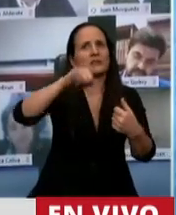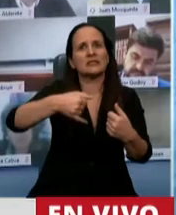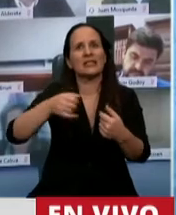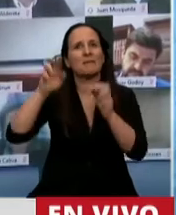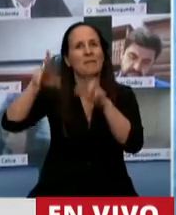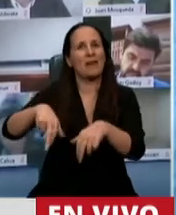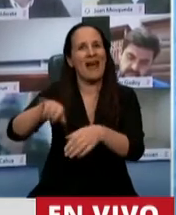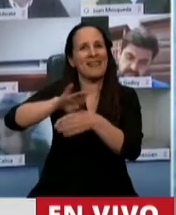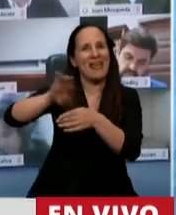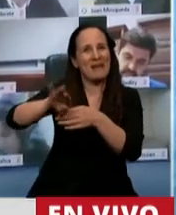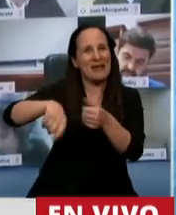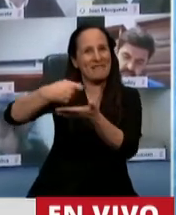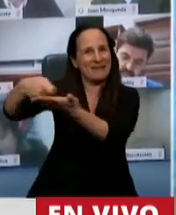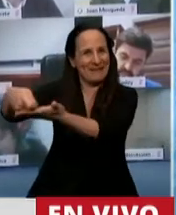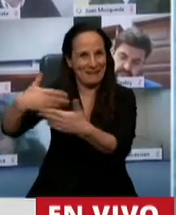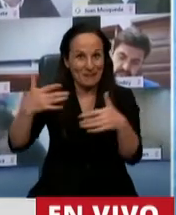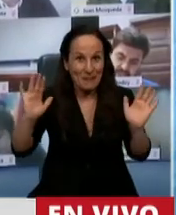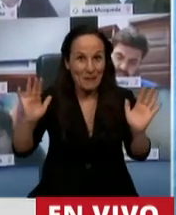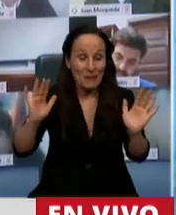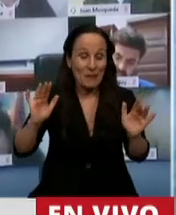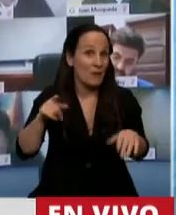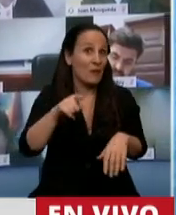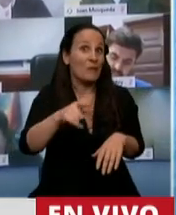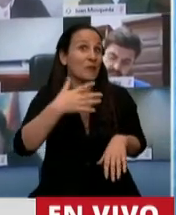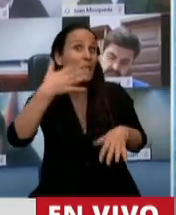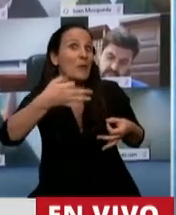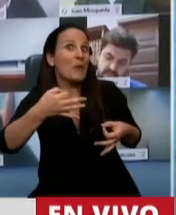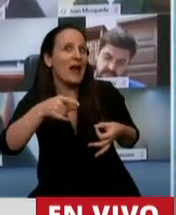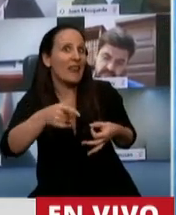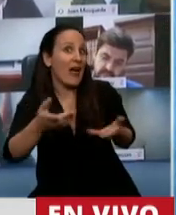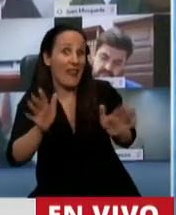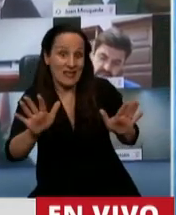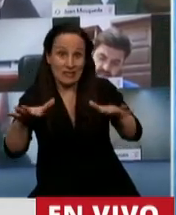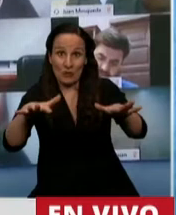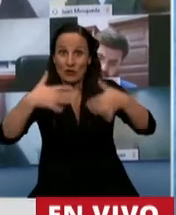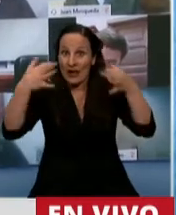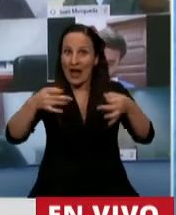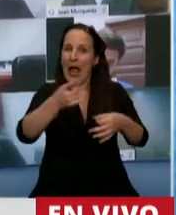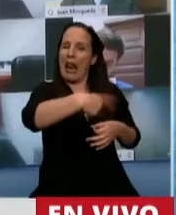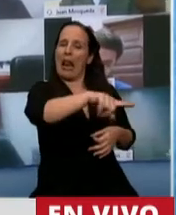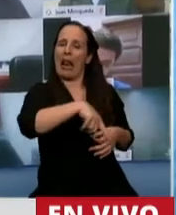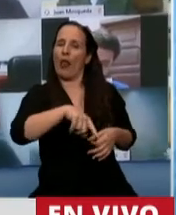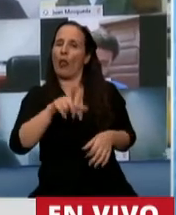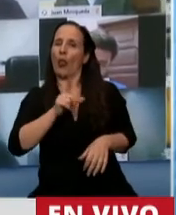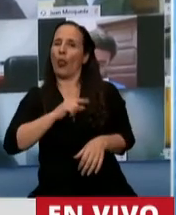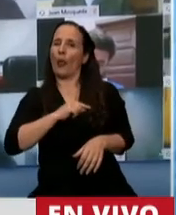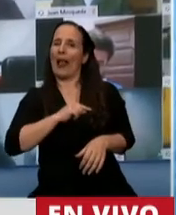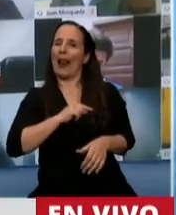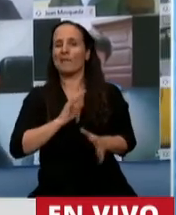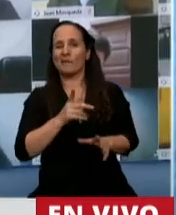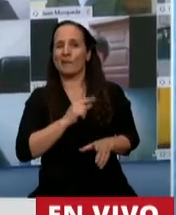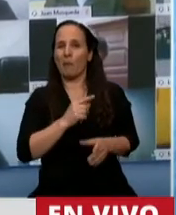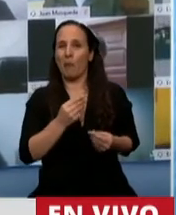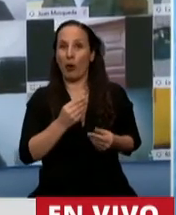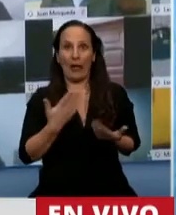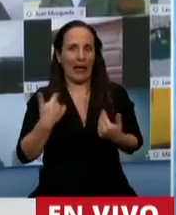por eso, porque la única verdad es la realidad, es que la verdad les duela tanto. Les duele que desde el 10 de diciembre tenemos